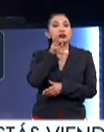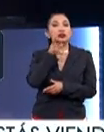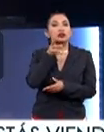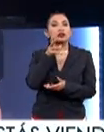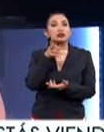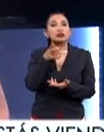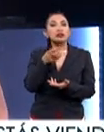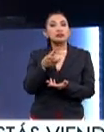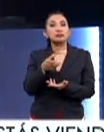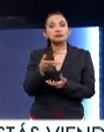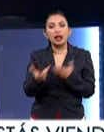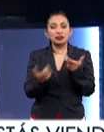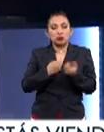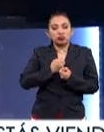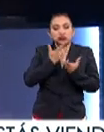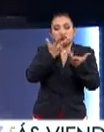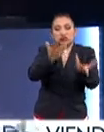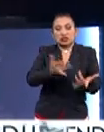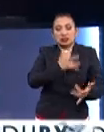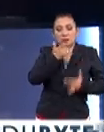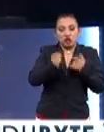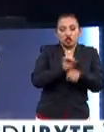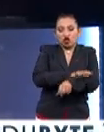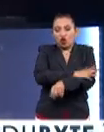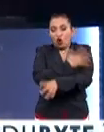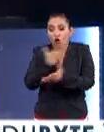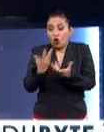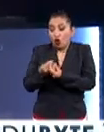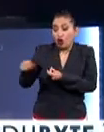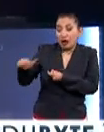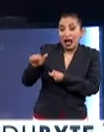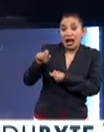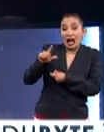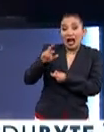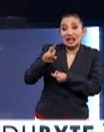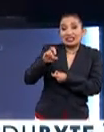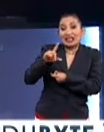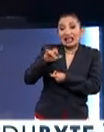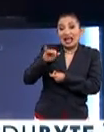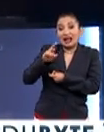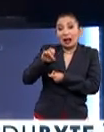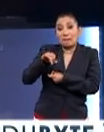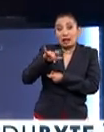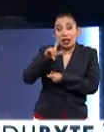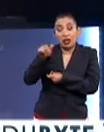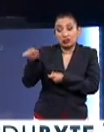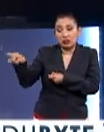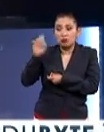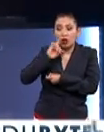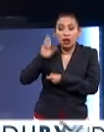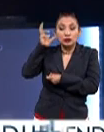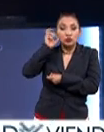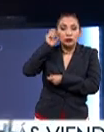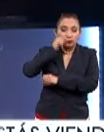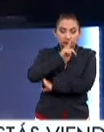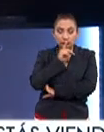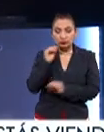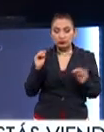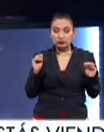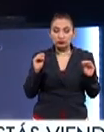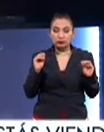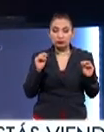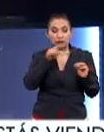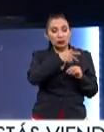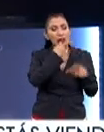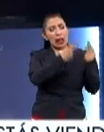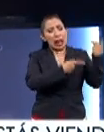esta explosión de emociones junto con Arcelia Ramírez, que es la que me escucha al